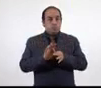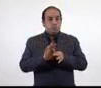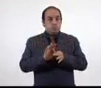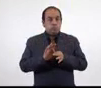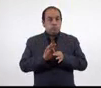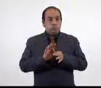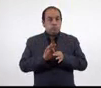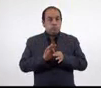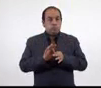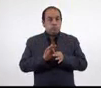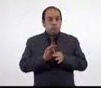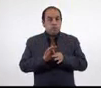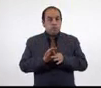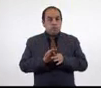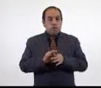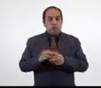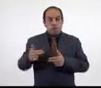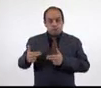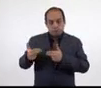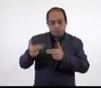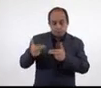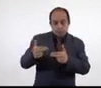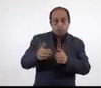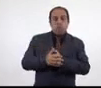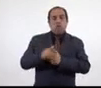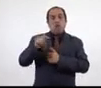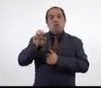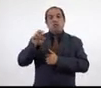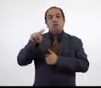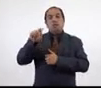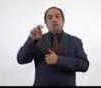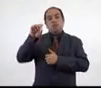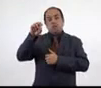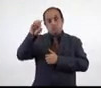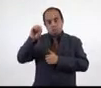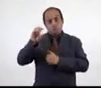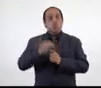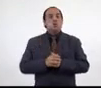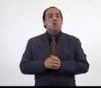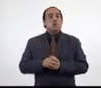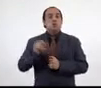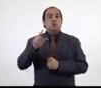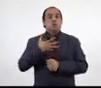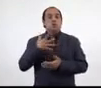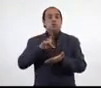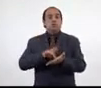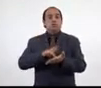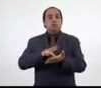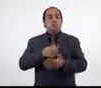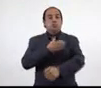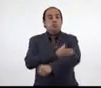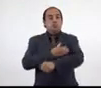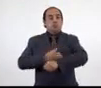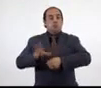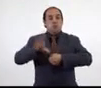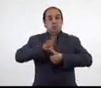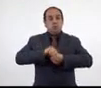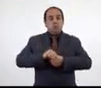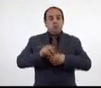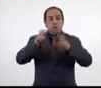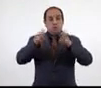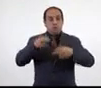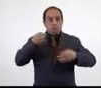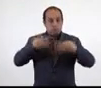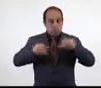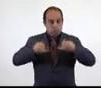sucesiones testamentarias o intestamentarias y les estamos apoyando con toda el acompañamiento de tipo jurídico, pero